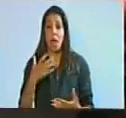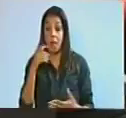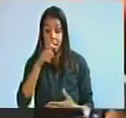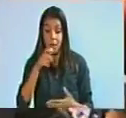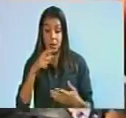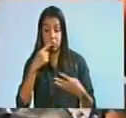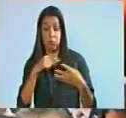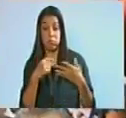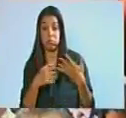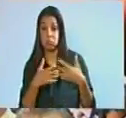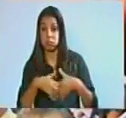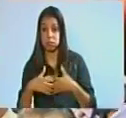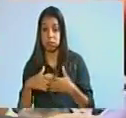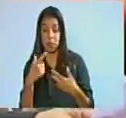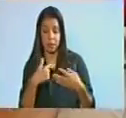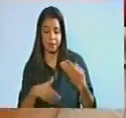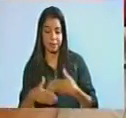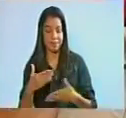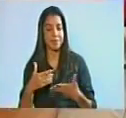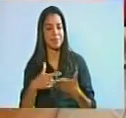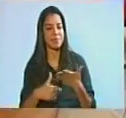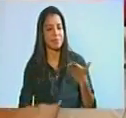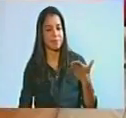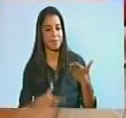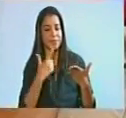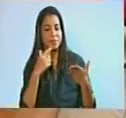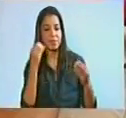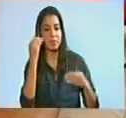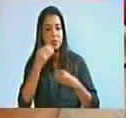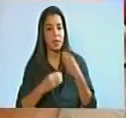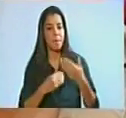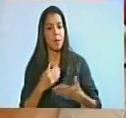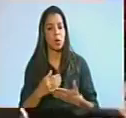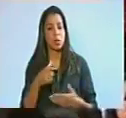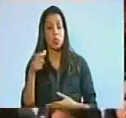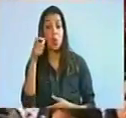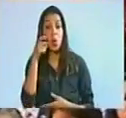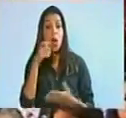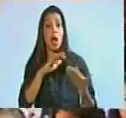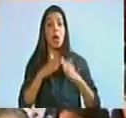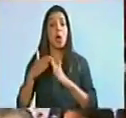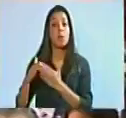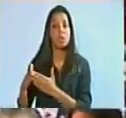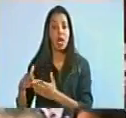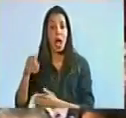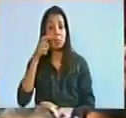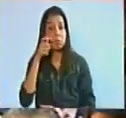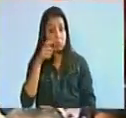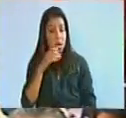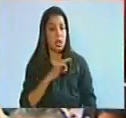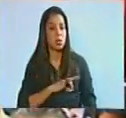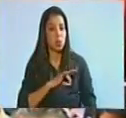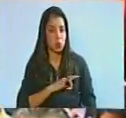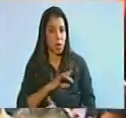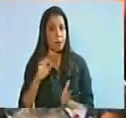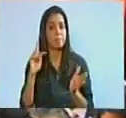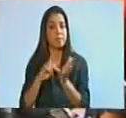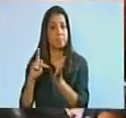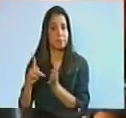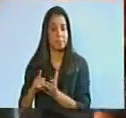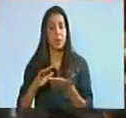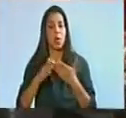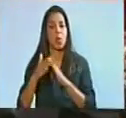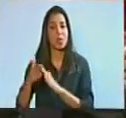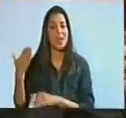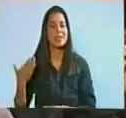priorizados lleguen a los precios acordados, se establece a través de los procesos de Contraloría Social, fundamentalmente, con la participación de todos los